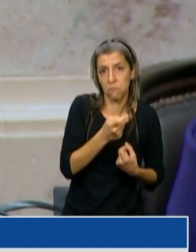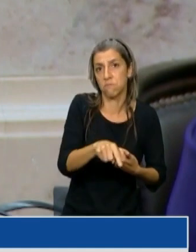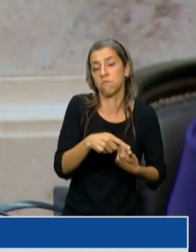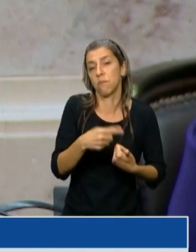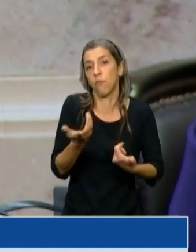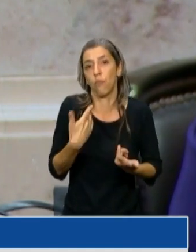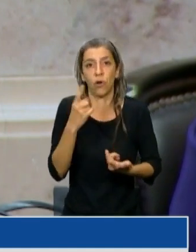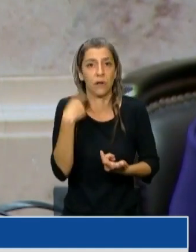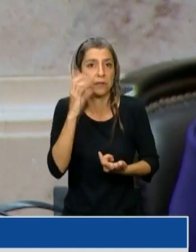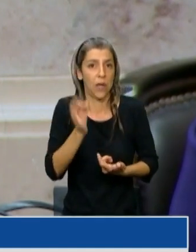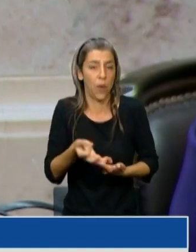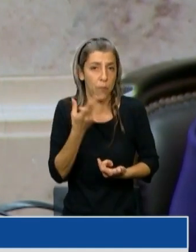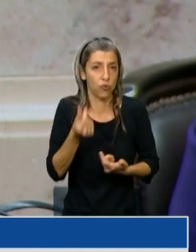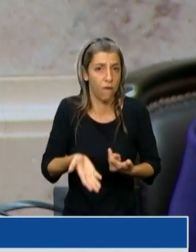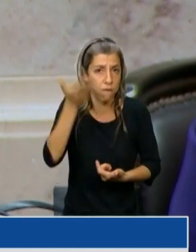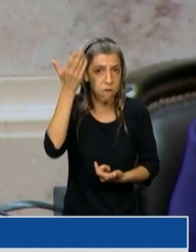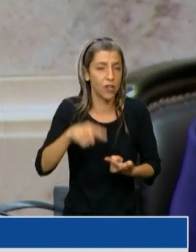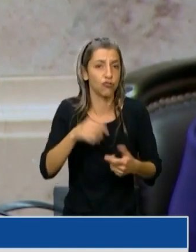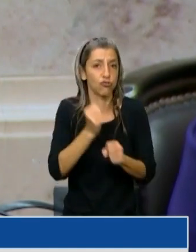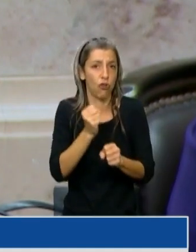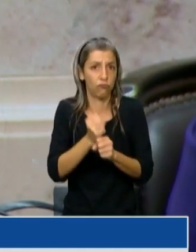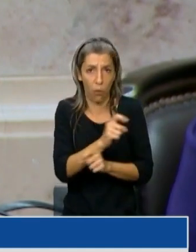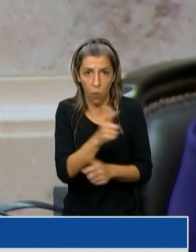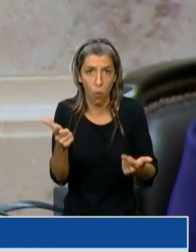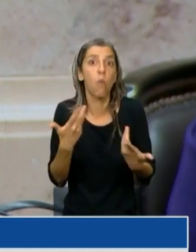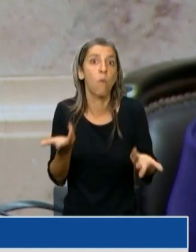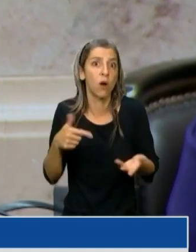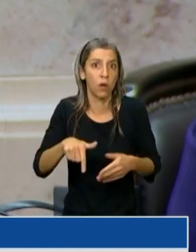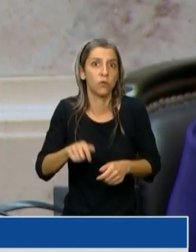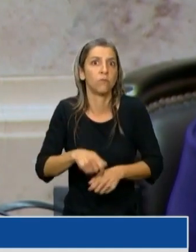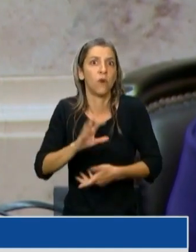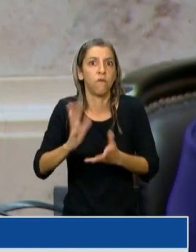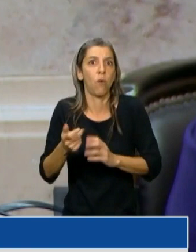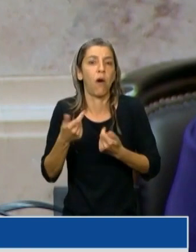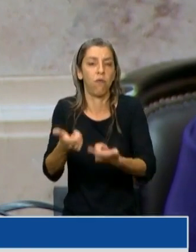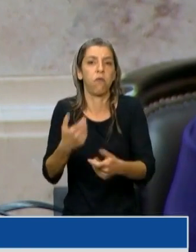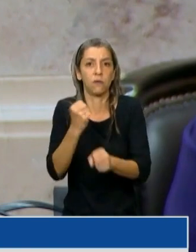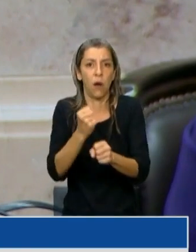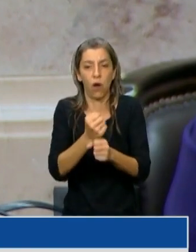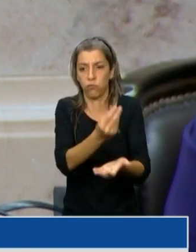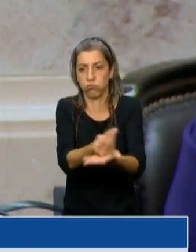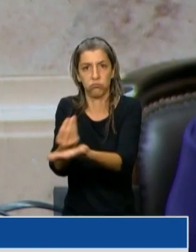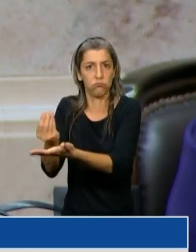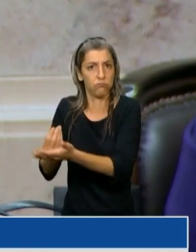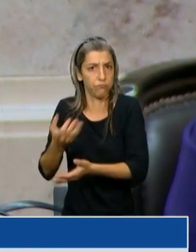inflación, la falta de trabajo. Esto generaría trabajo calificado y en blanco.